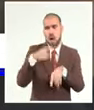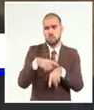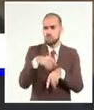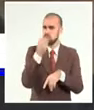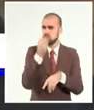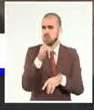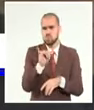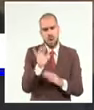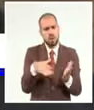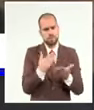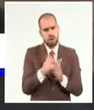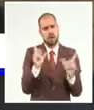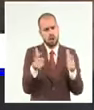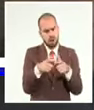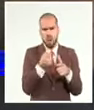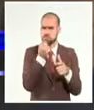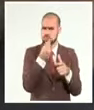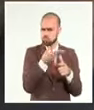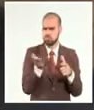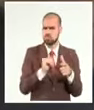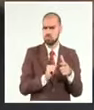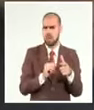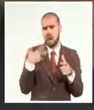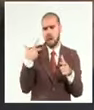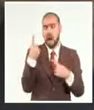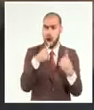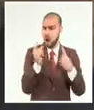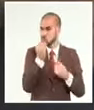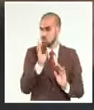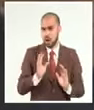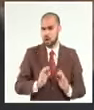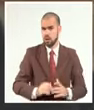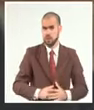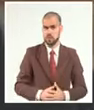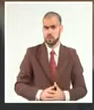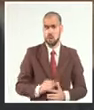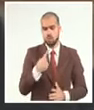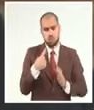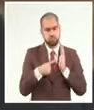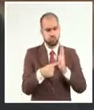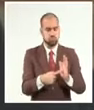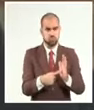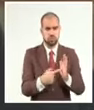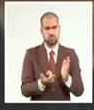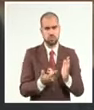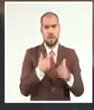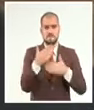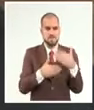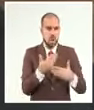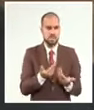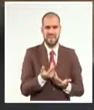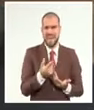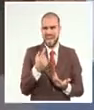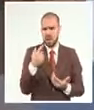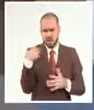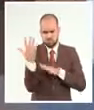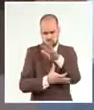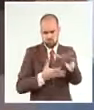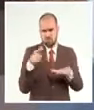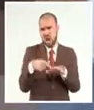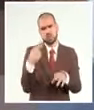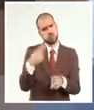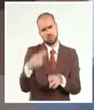los reunimos, ya, damos una queja, sugerimos los problemas que hay. Pero esto fue vandalismo.